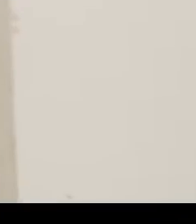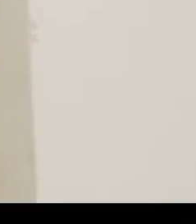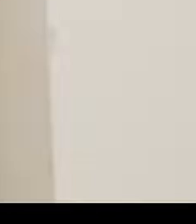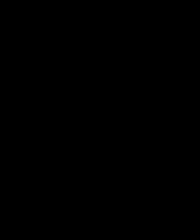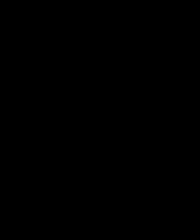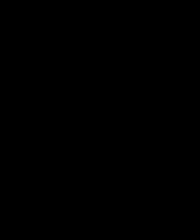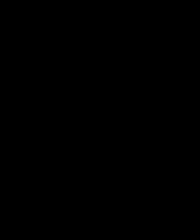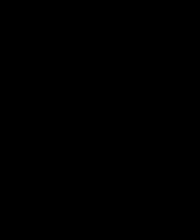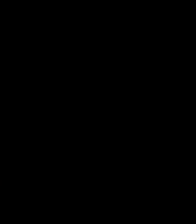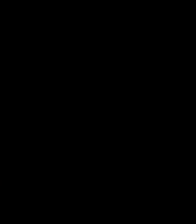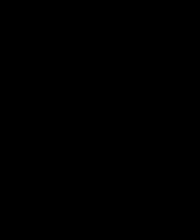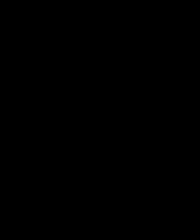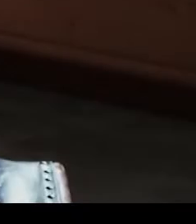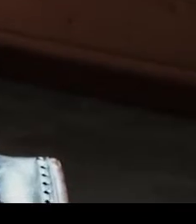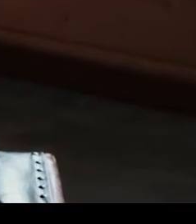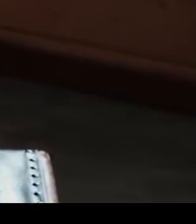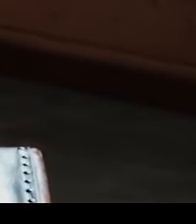pero no fue